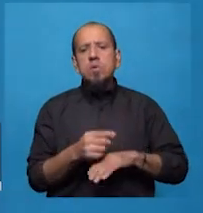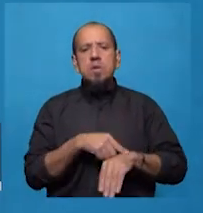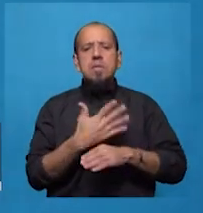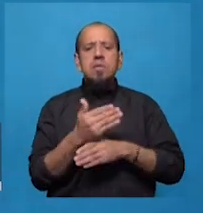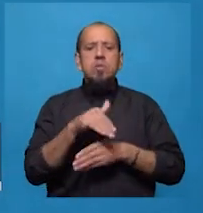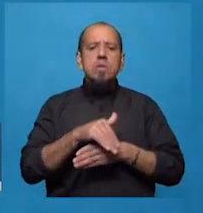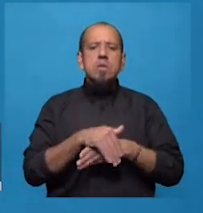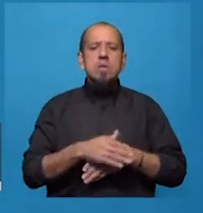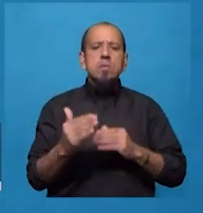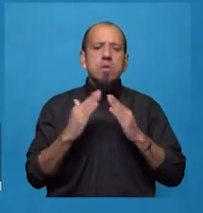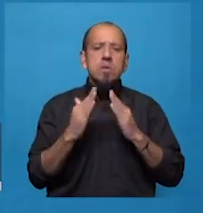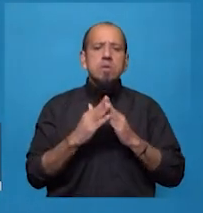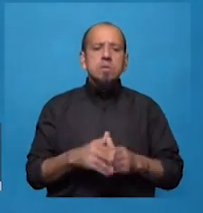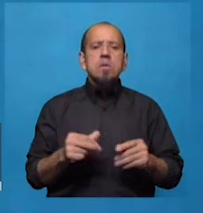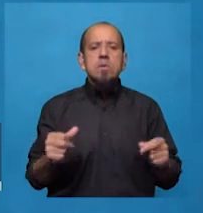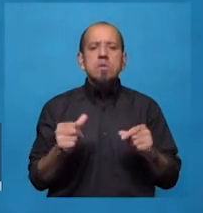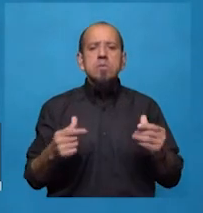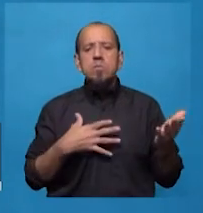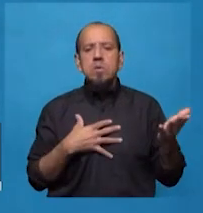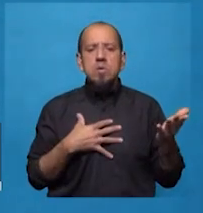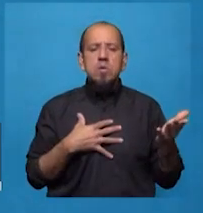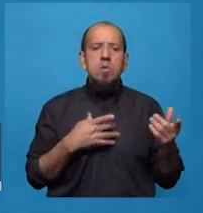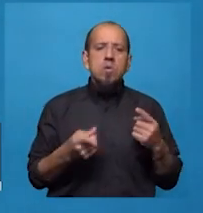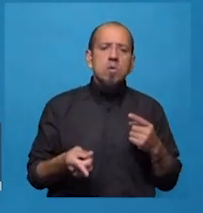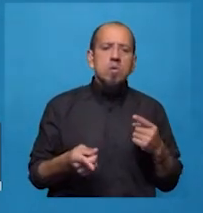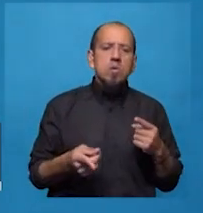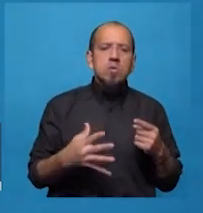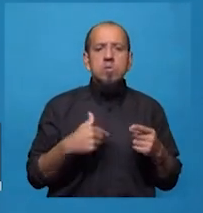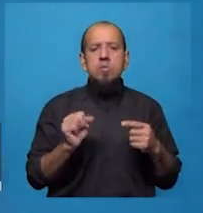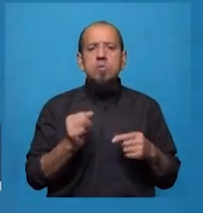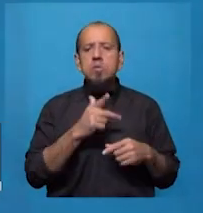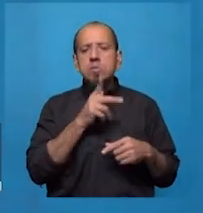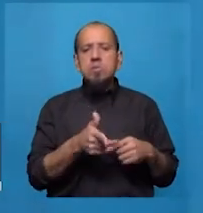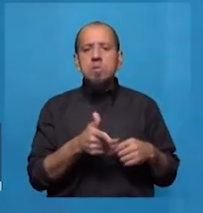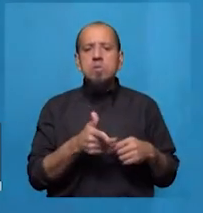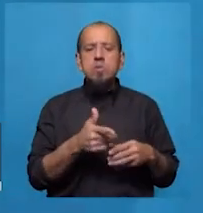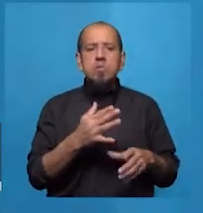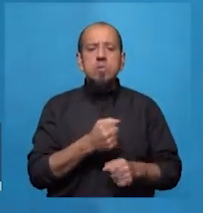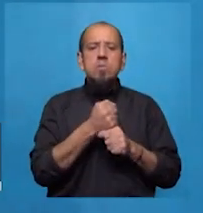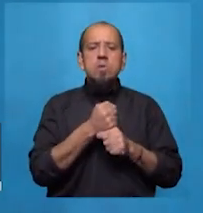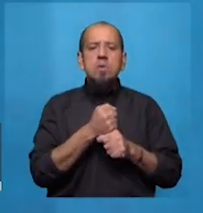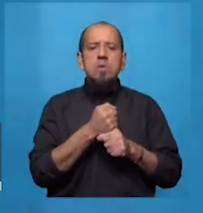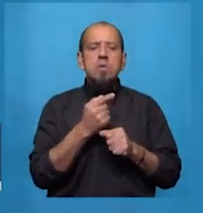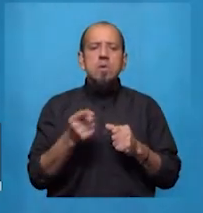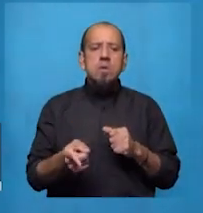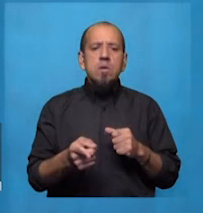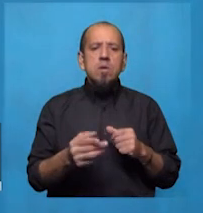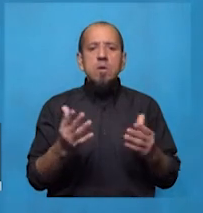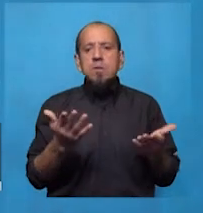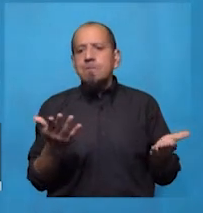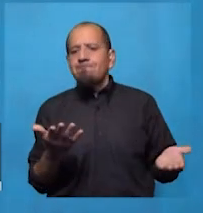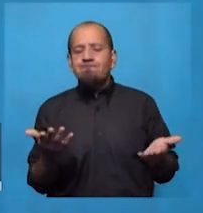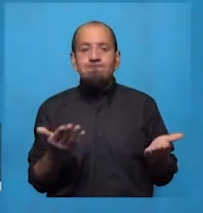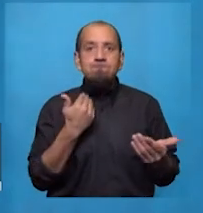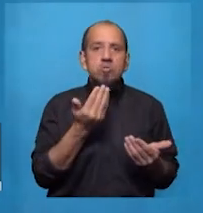miedo de ir a hacer un mandado cuando llevo a mi hijo a mi hija a la parada volvemos con con Jesús en la boca